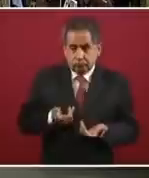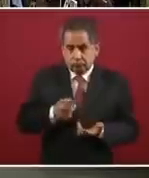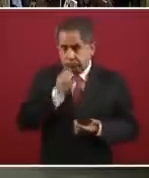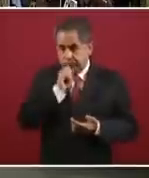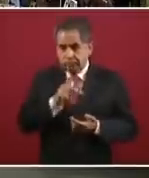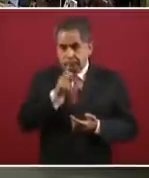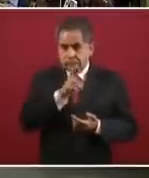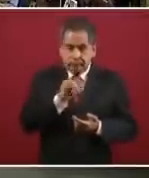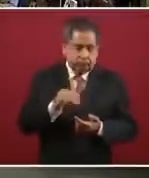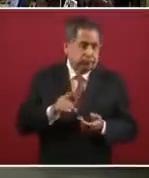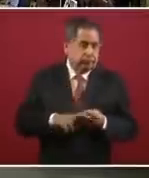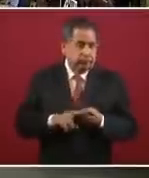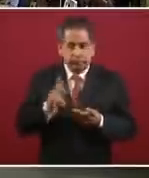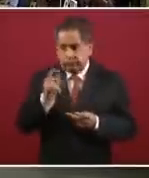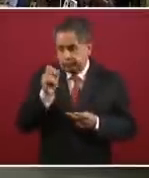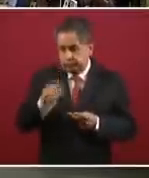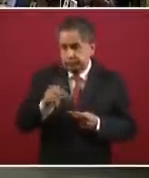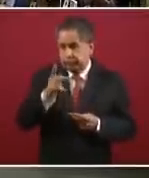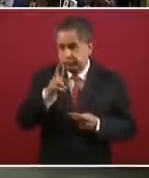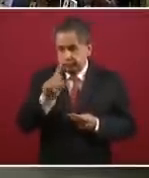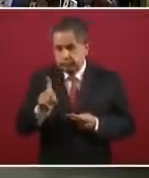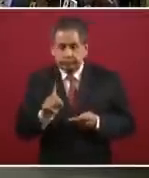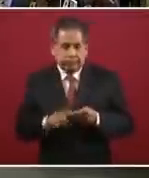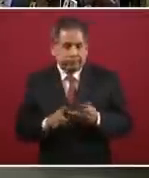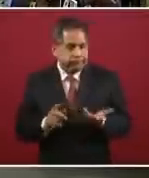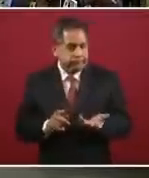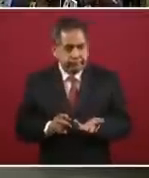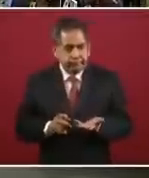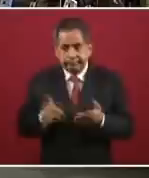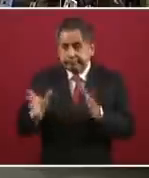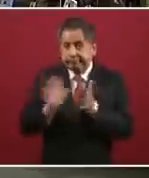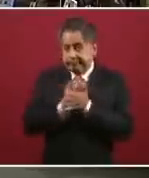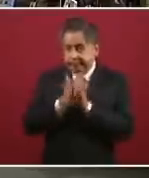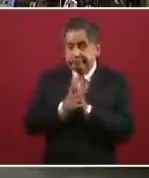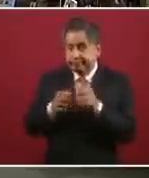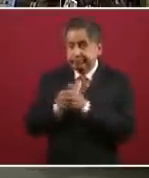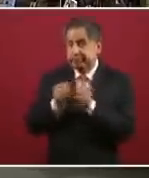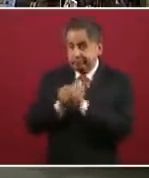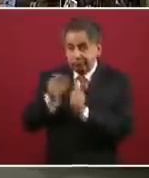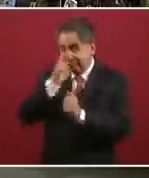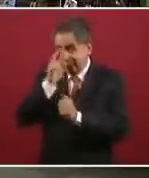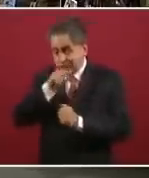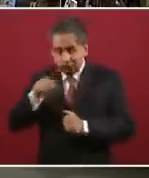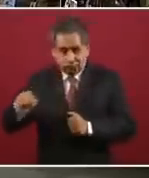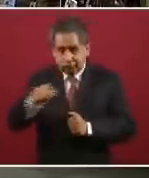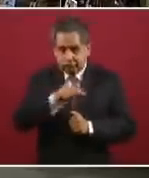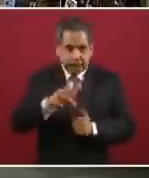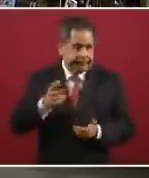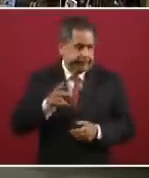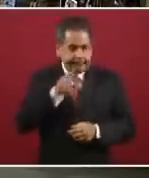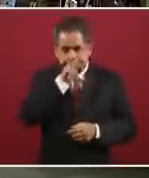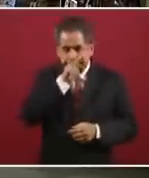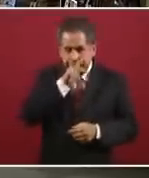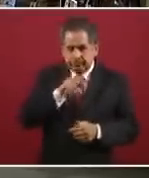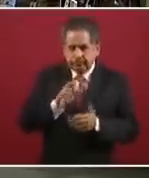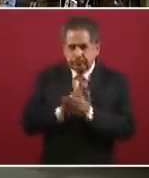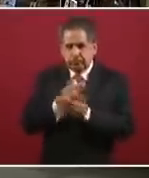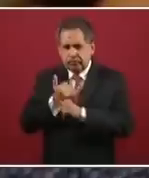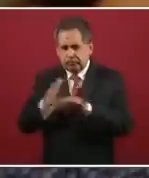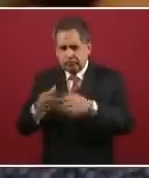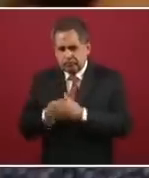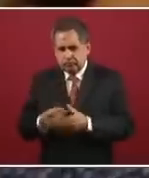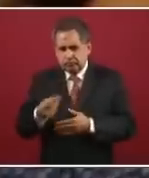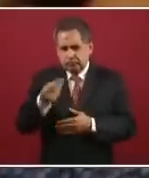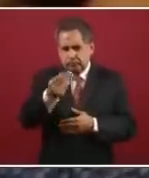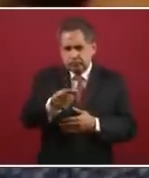PRI, PAN, PRD, que están. Entonces, están muy preocupados. Aquí tengo la información,